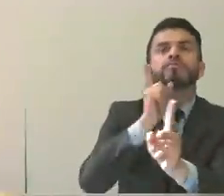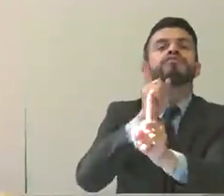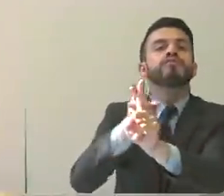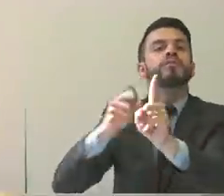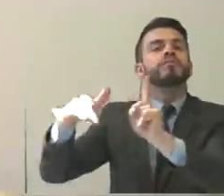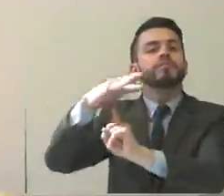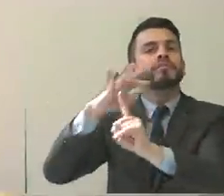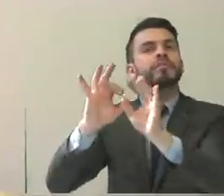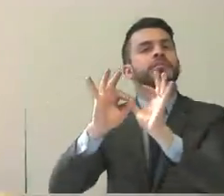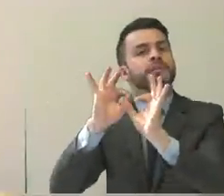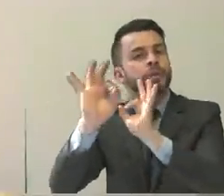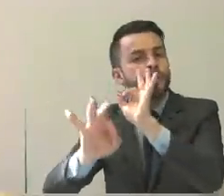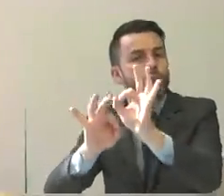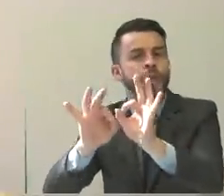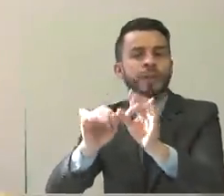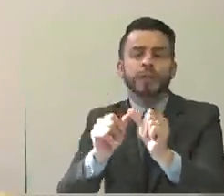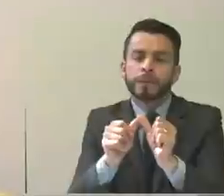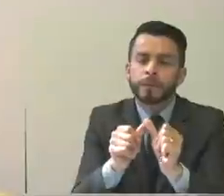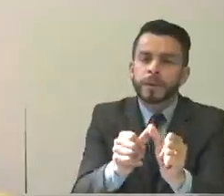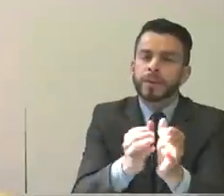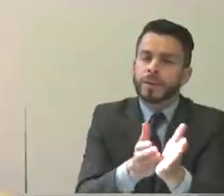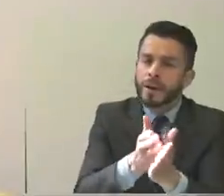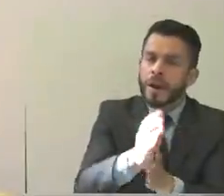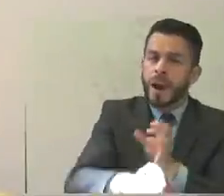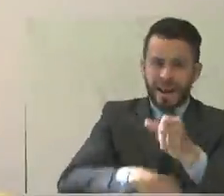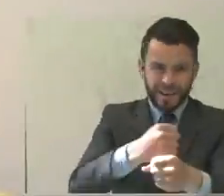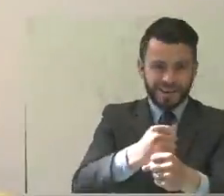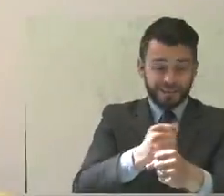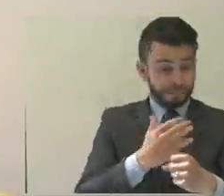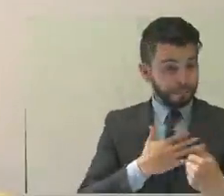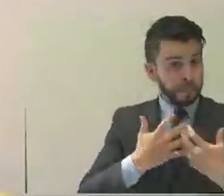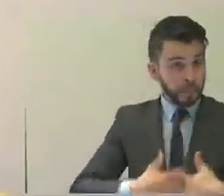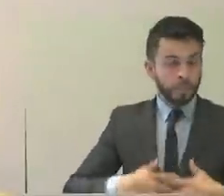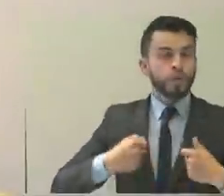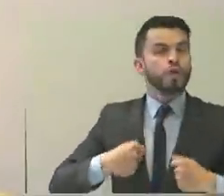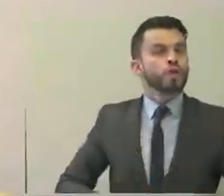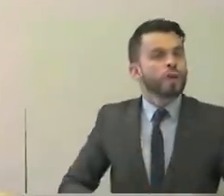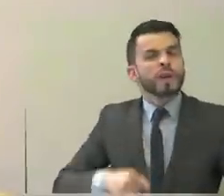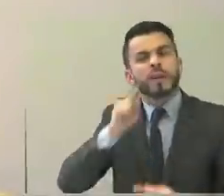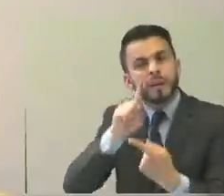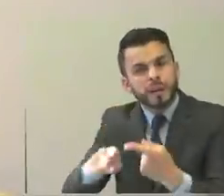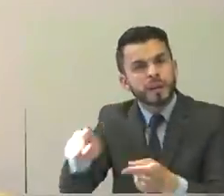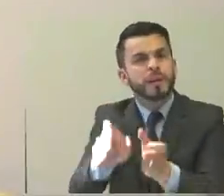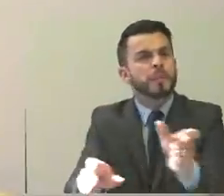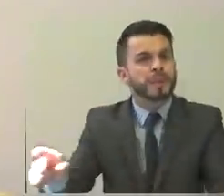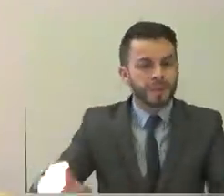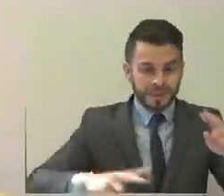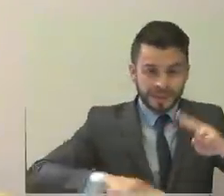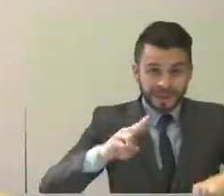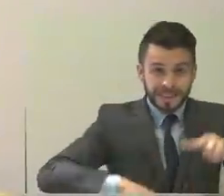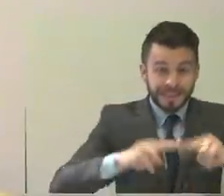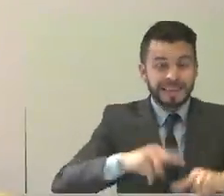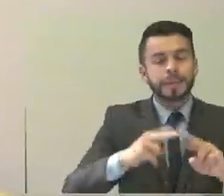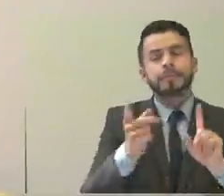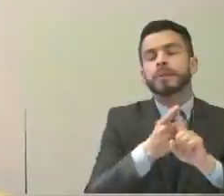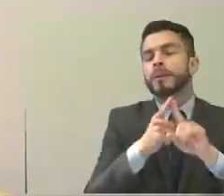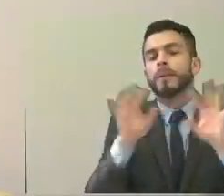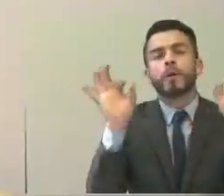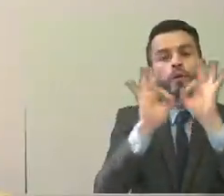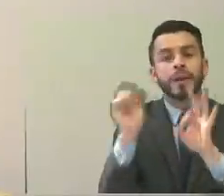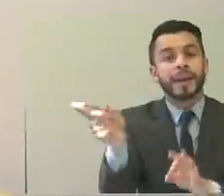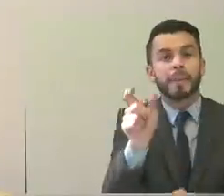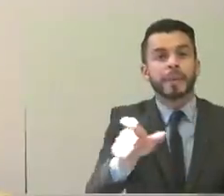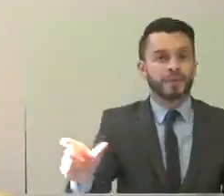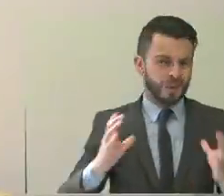decir crear ciudades para la gente? Para nosotros, esto significa priorizar la experiencia cotidiana de